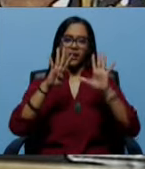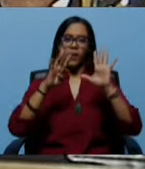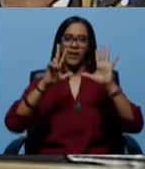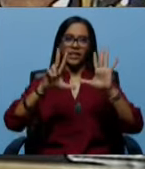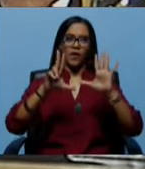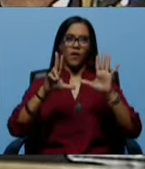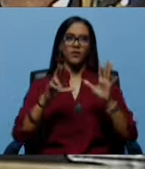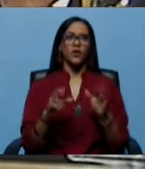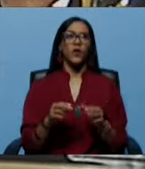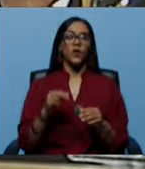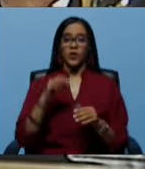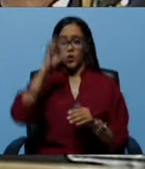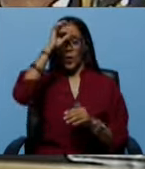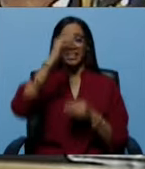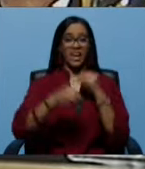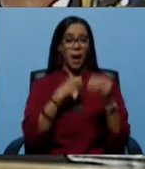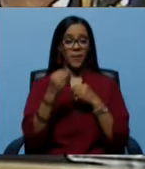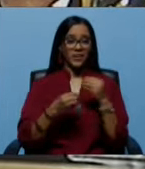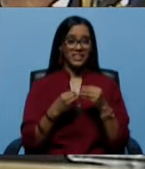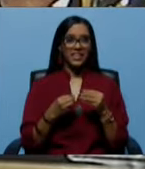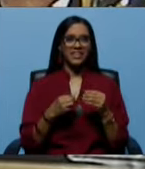498, todavía no sé qué vamos a hacer